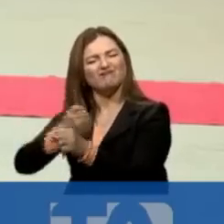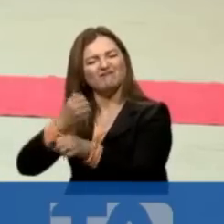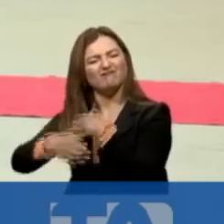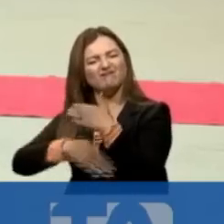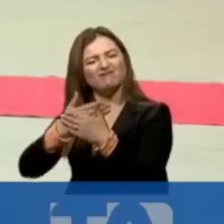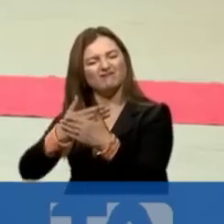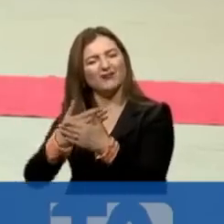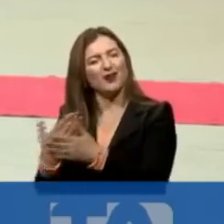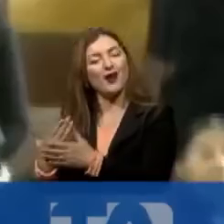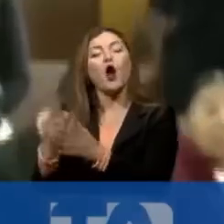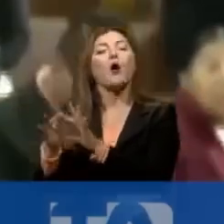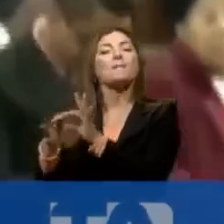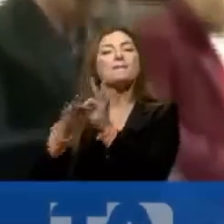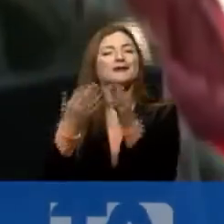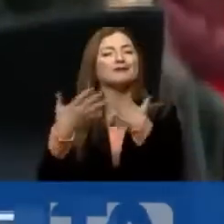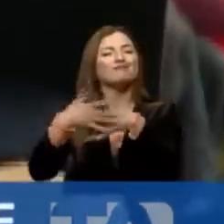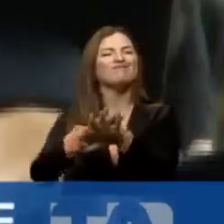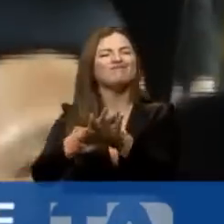uno quienes hacemos la institución.